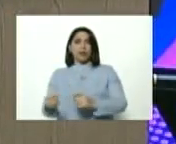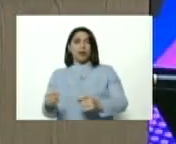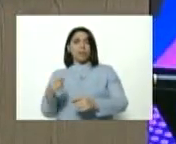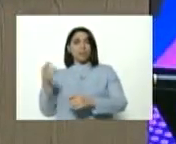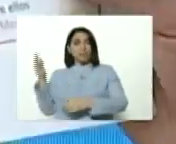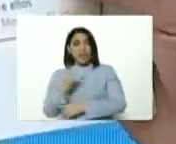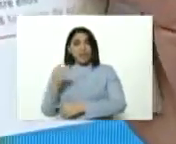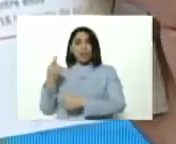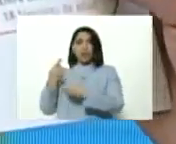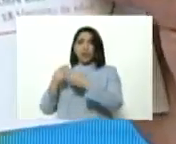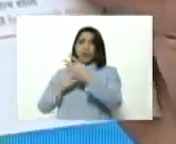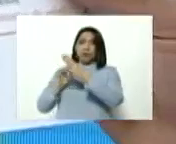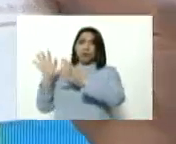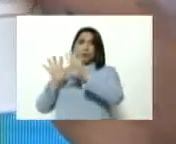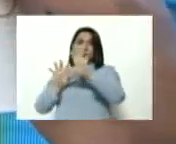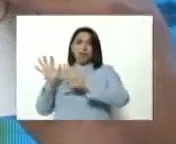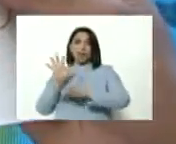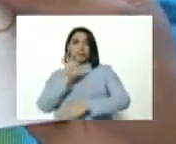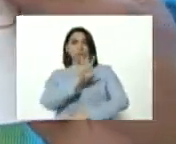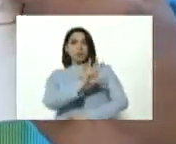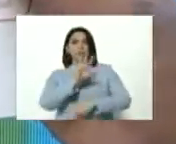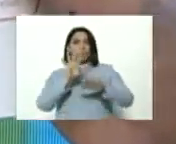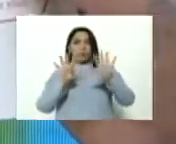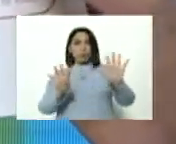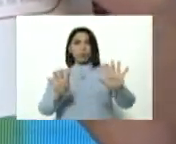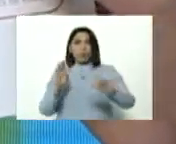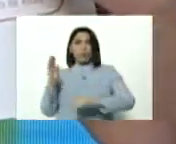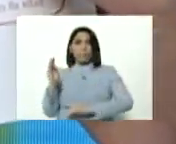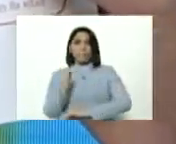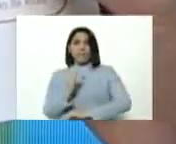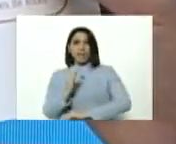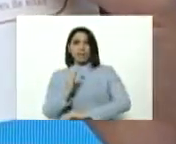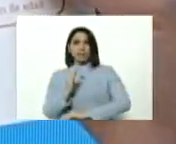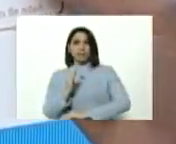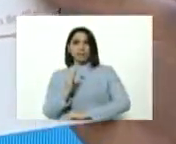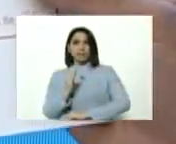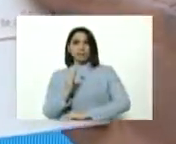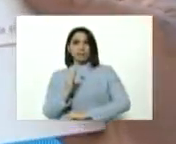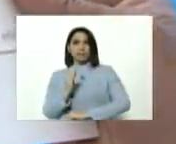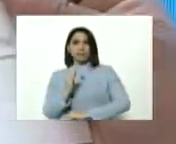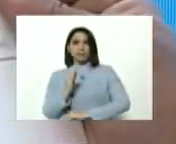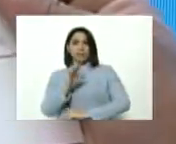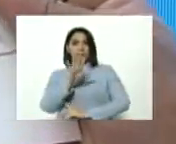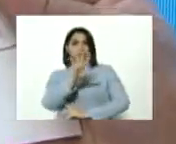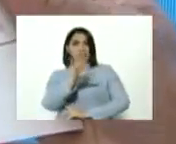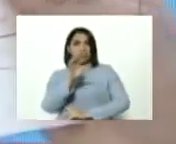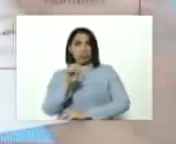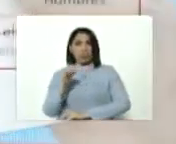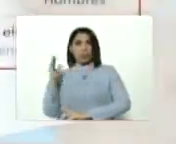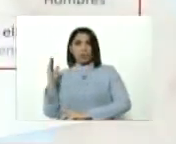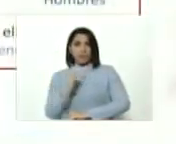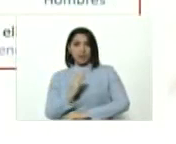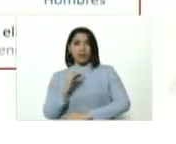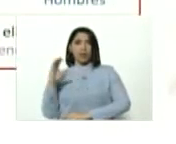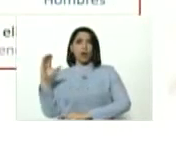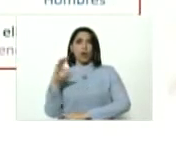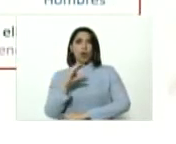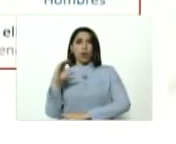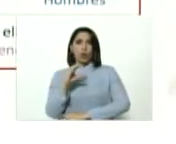importados. 59 de esos casos importados con nacionales que provienen, 50 desde Colombia